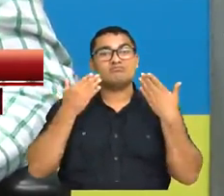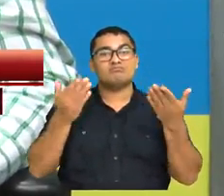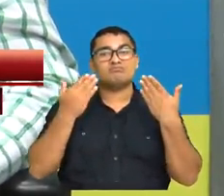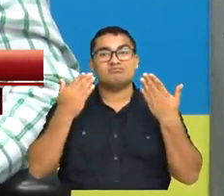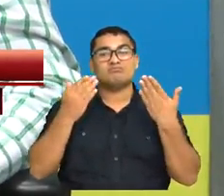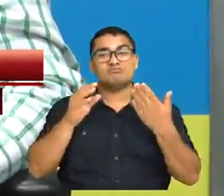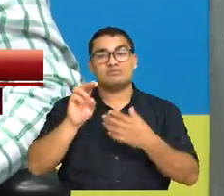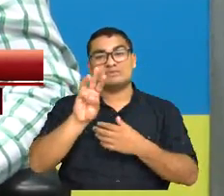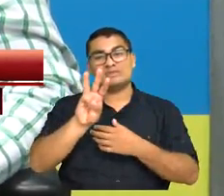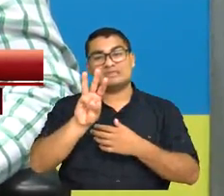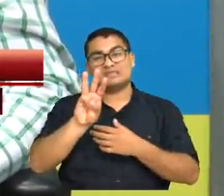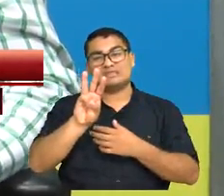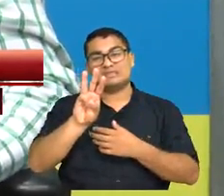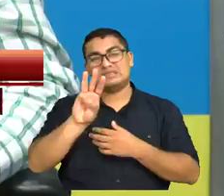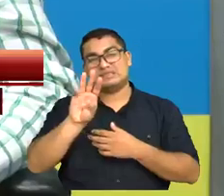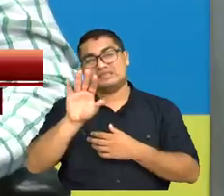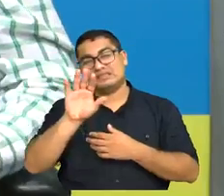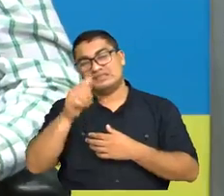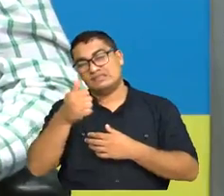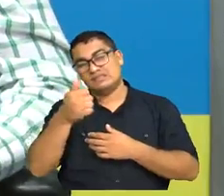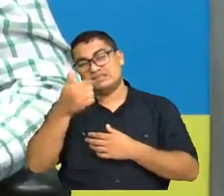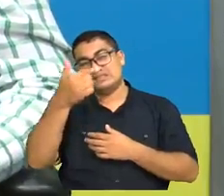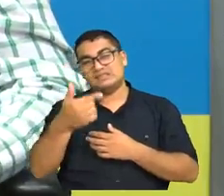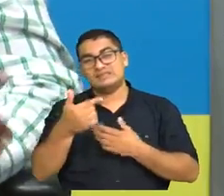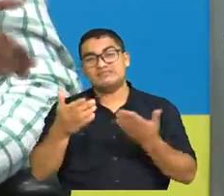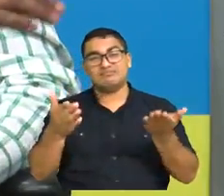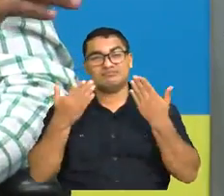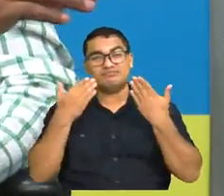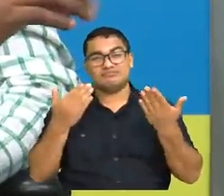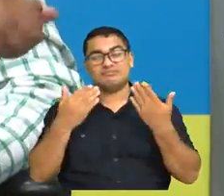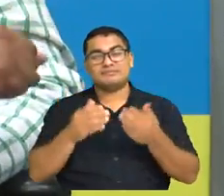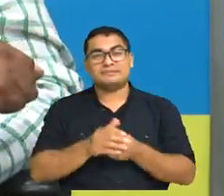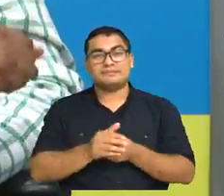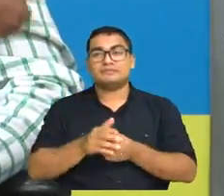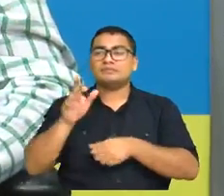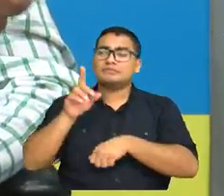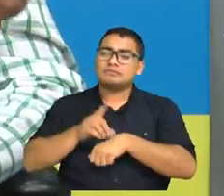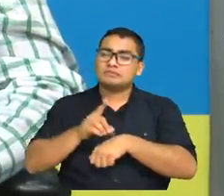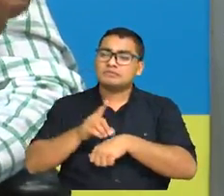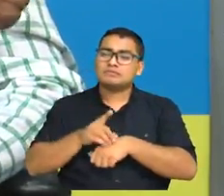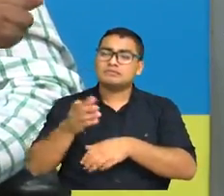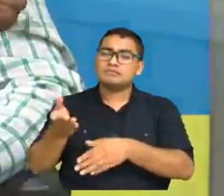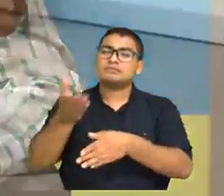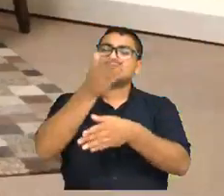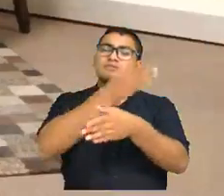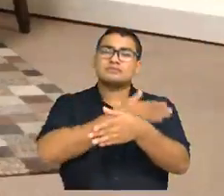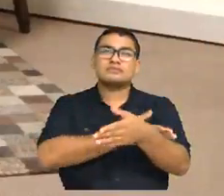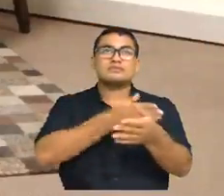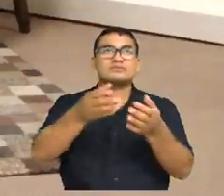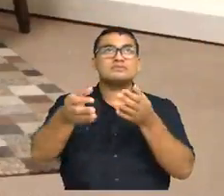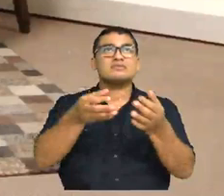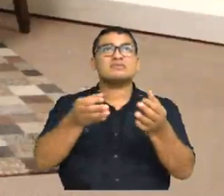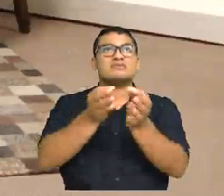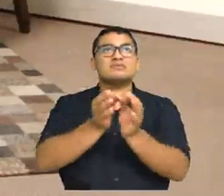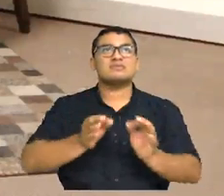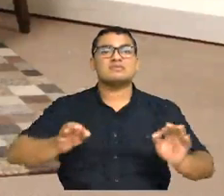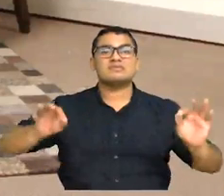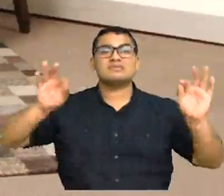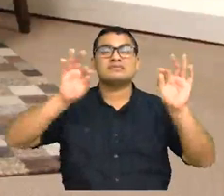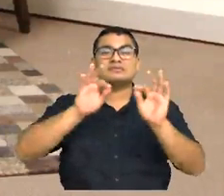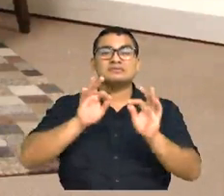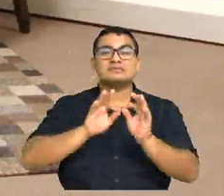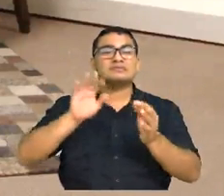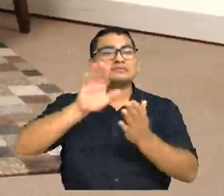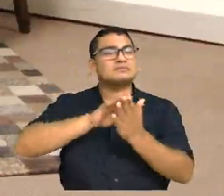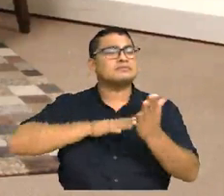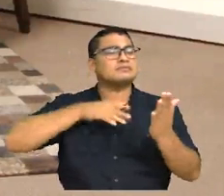incluso las temperaturas llegan hasta 36 grados centígrados. Doctor, usted decía algo muy importante al inicio del programa, y